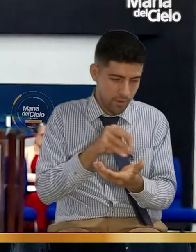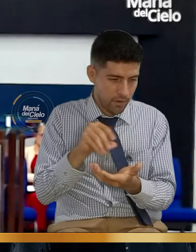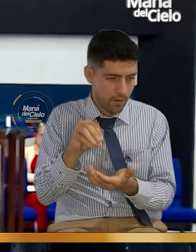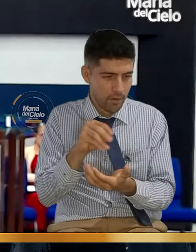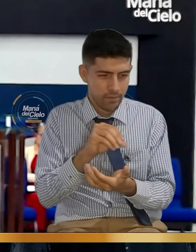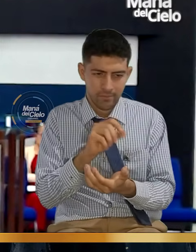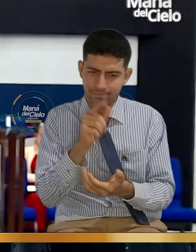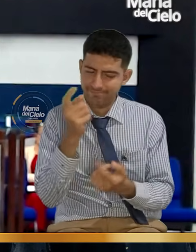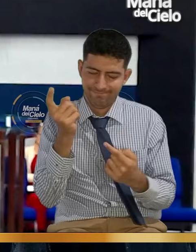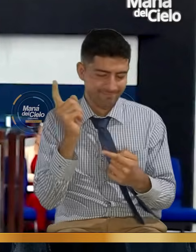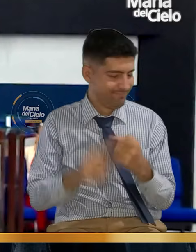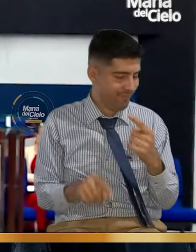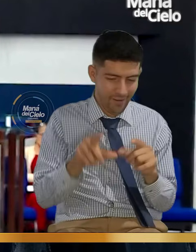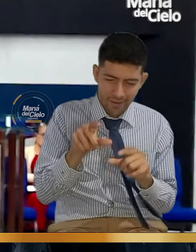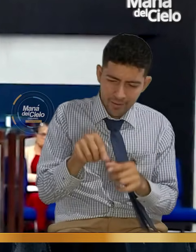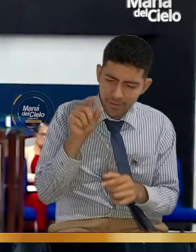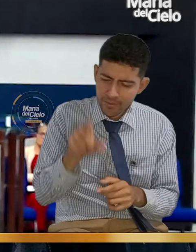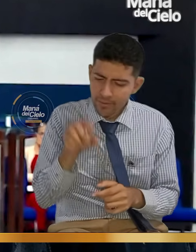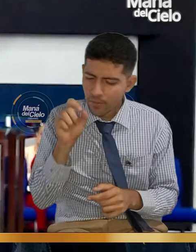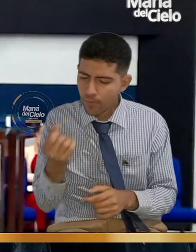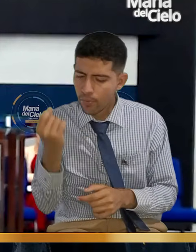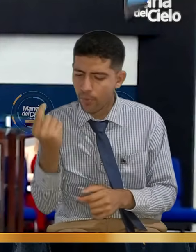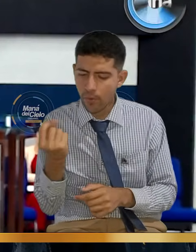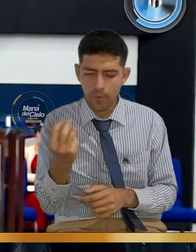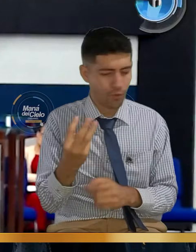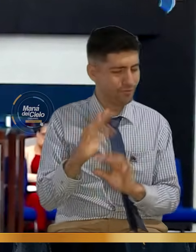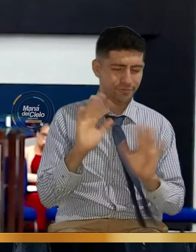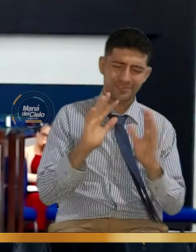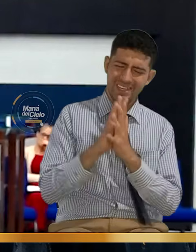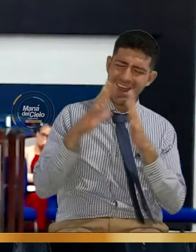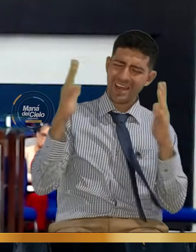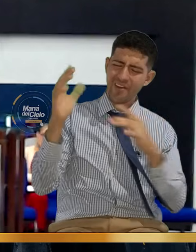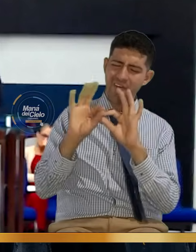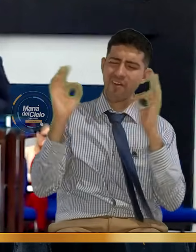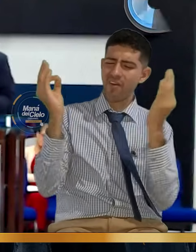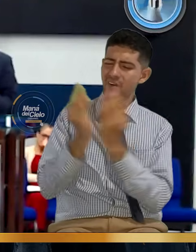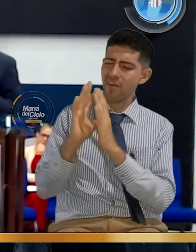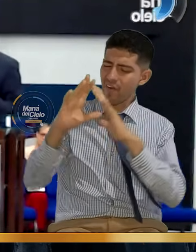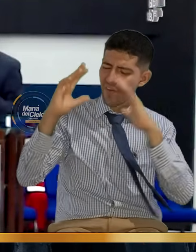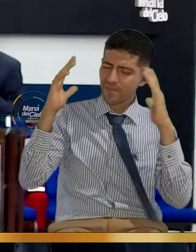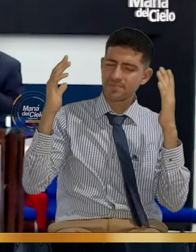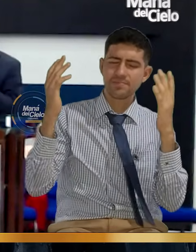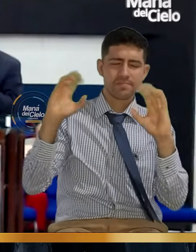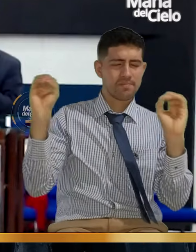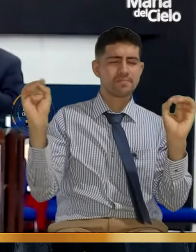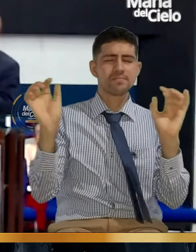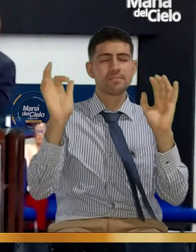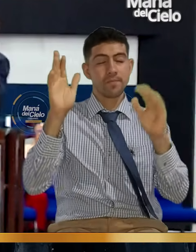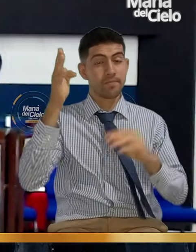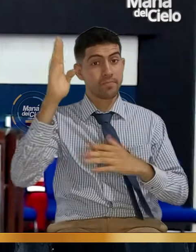les recomiendo, porque eso se trata esta enseñanza de hoy, leer estas historias que estoy contando.